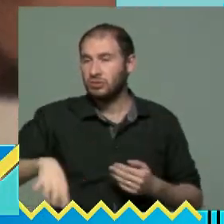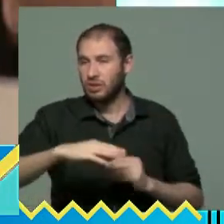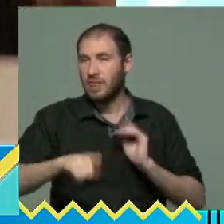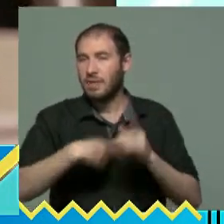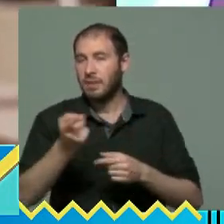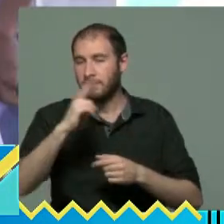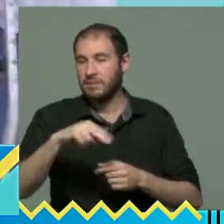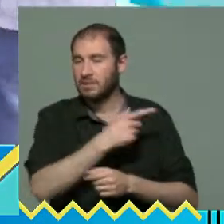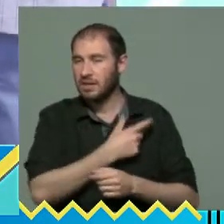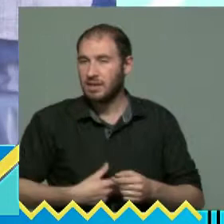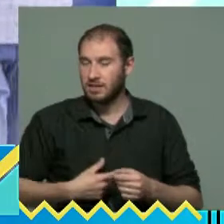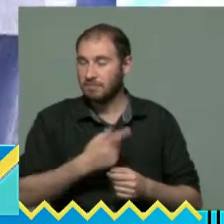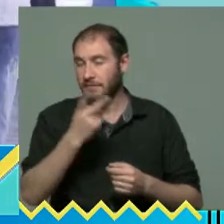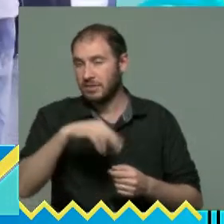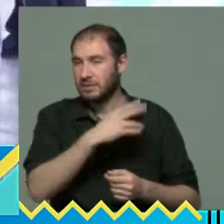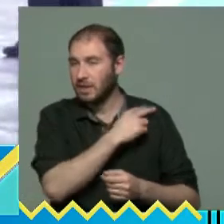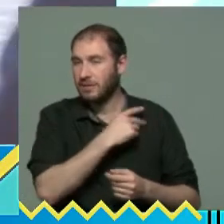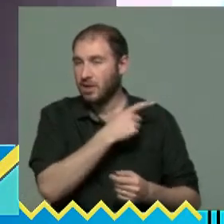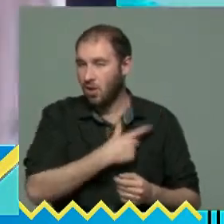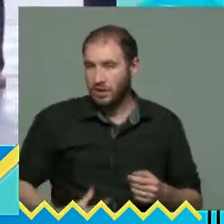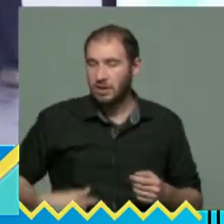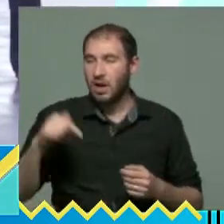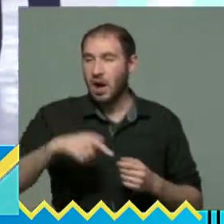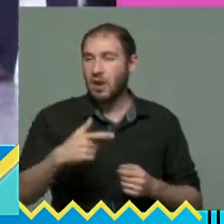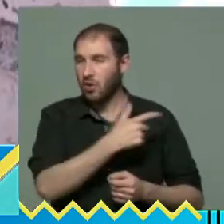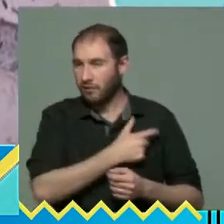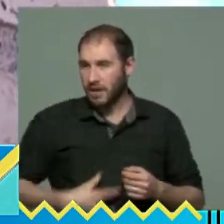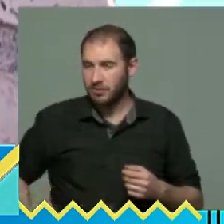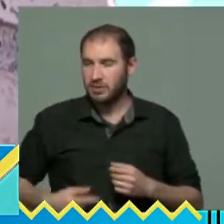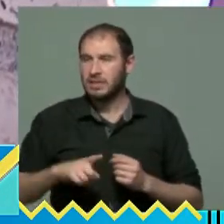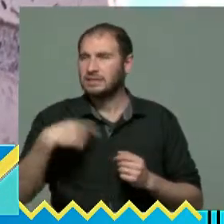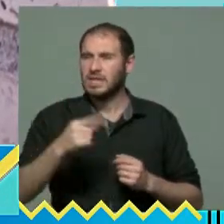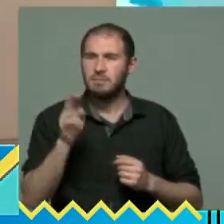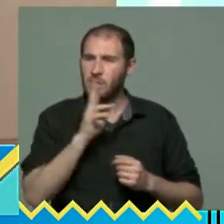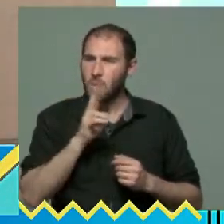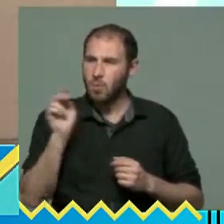como vicejefa de gobierno y luego, bueno, ahora como gobernadora, y siempre ha sido una mujer